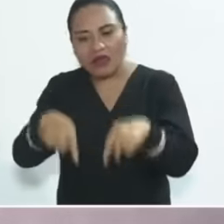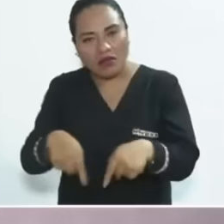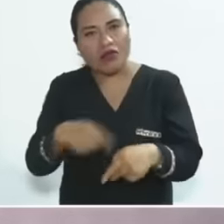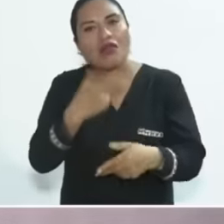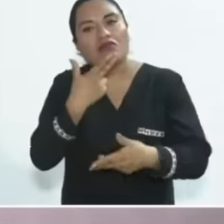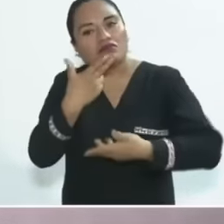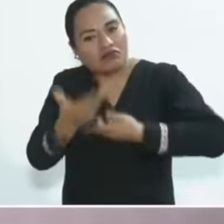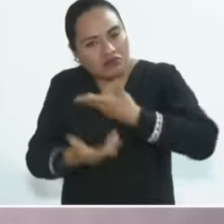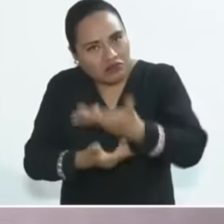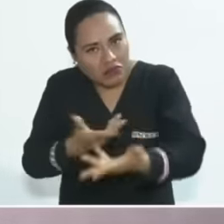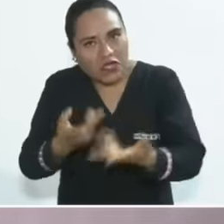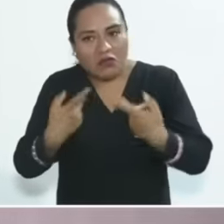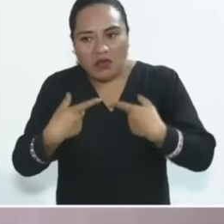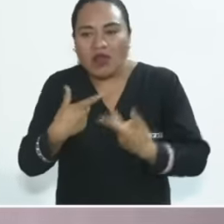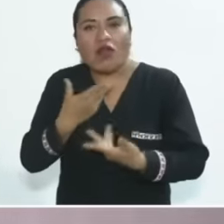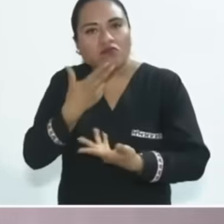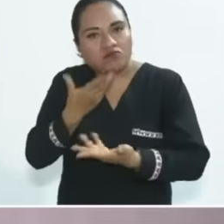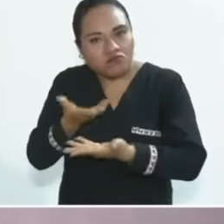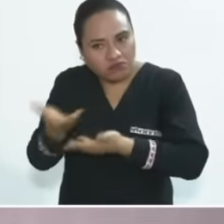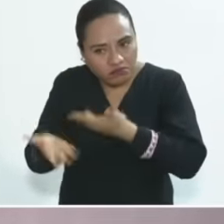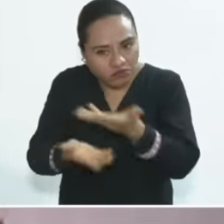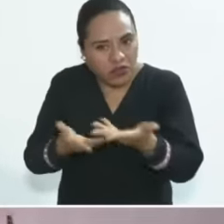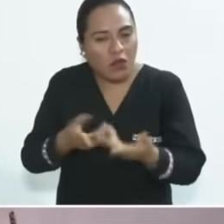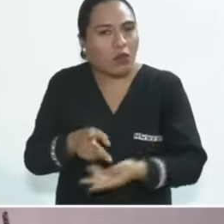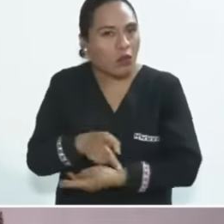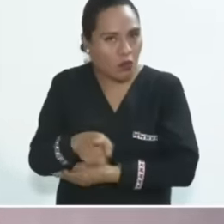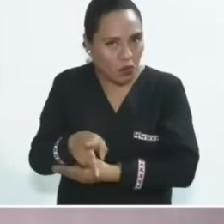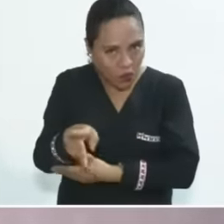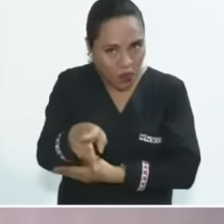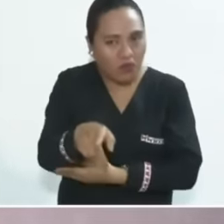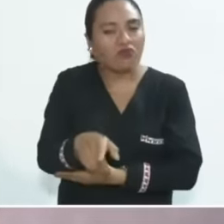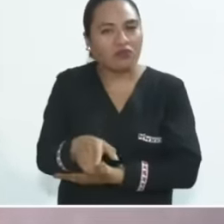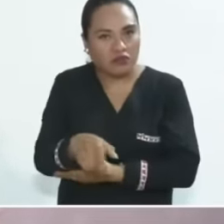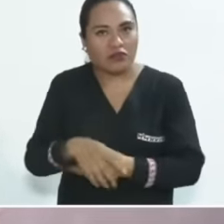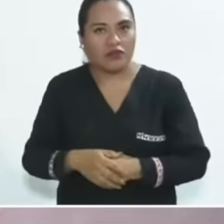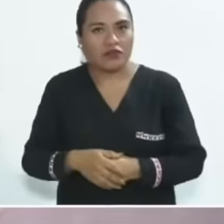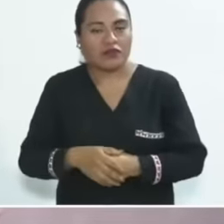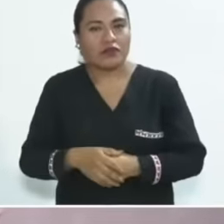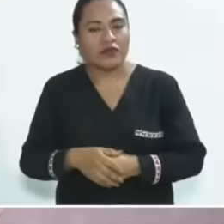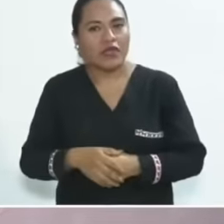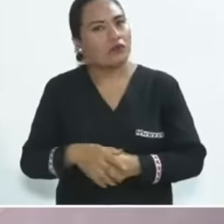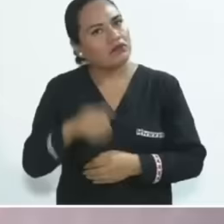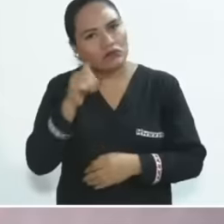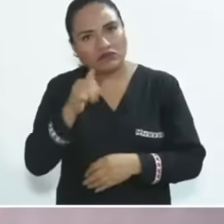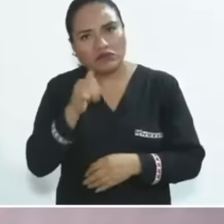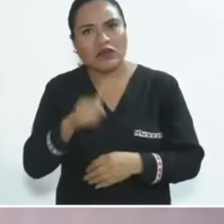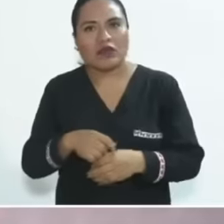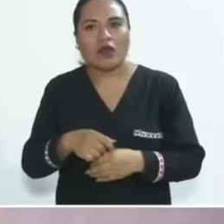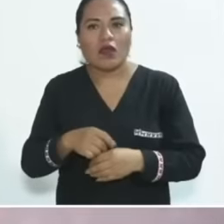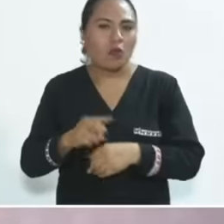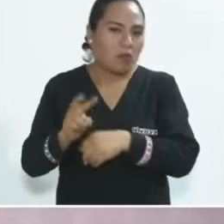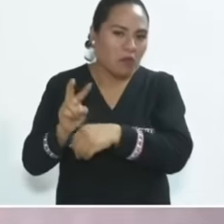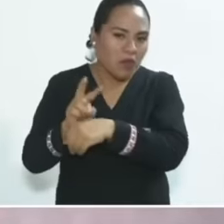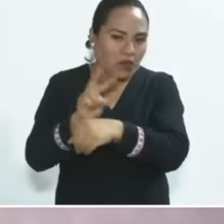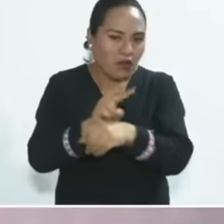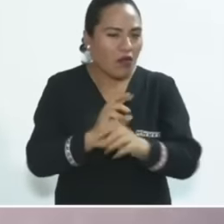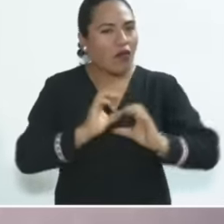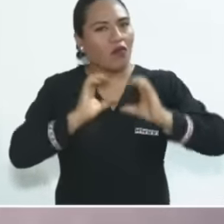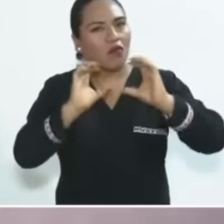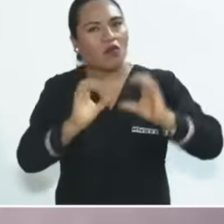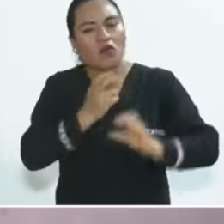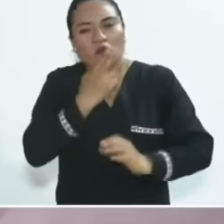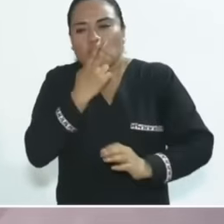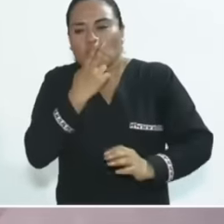la comunidad y se cuida la naturaleza,